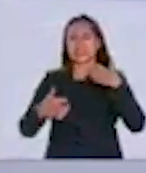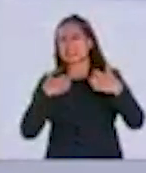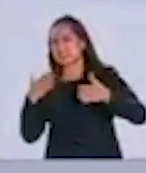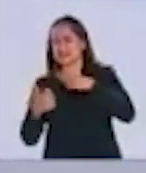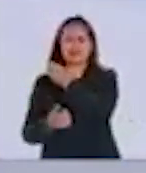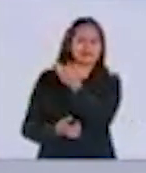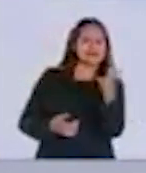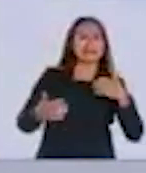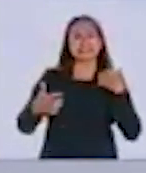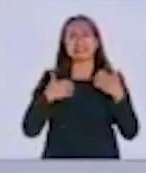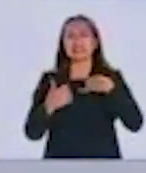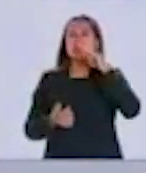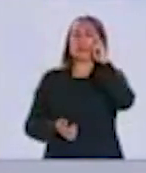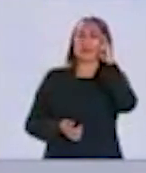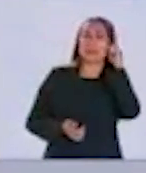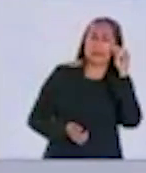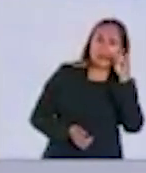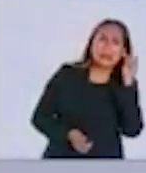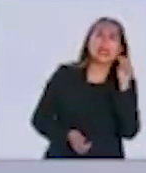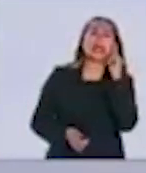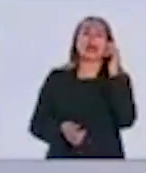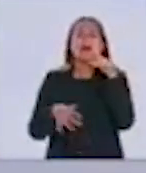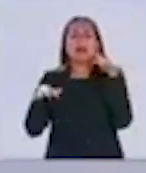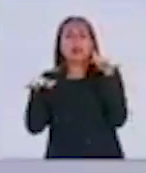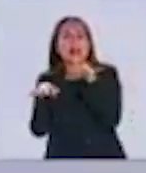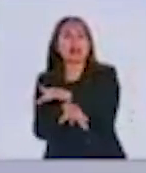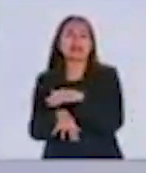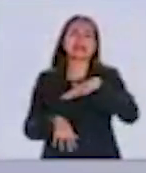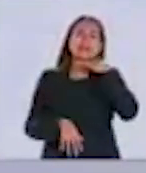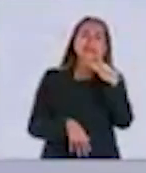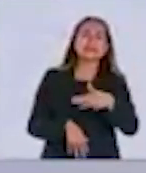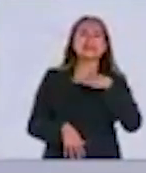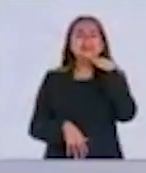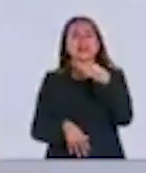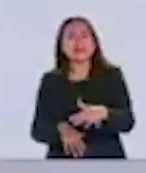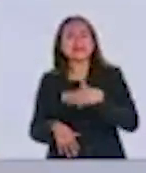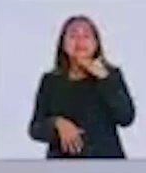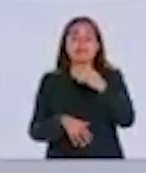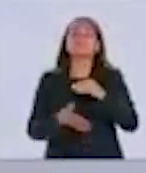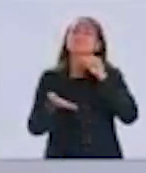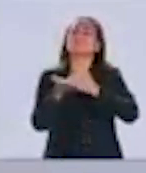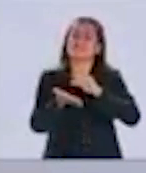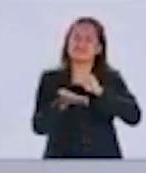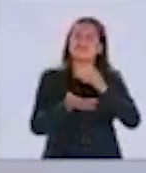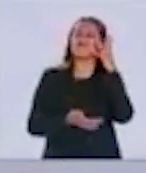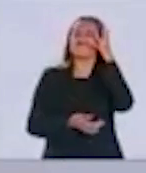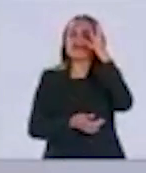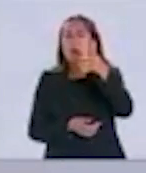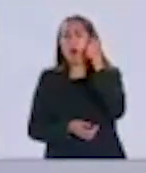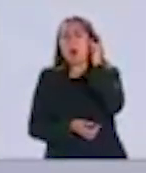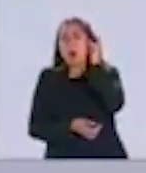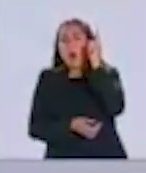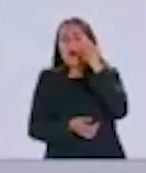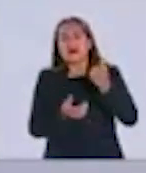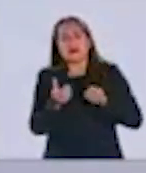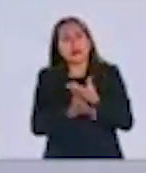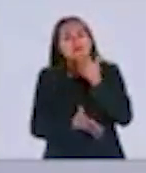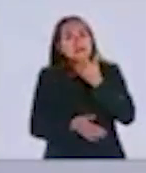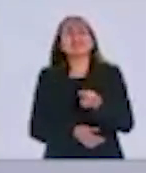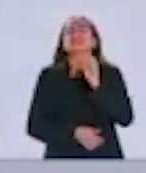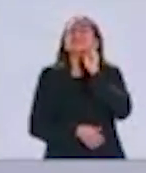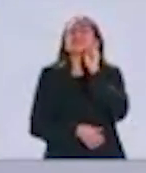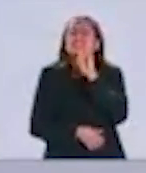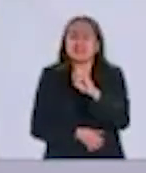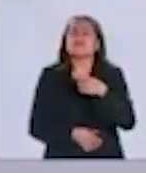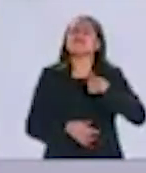indignación por la corrupción y la pregunta es si aún hay esperanza yo estoy convencido que sí porque méxico es